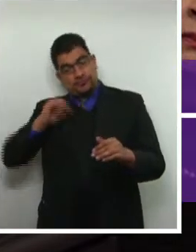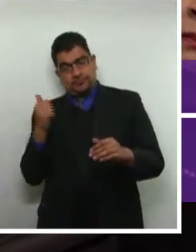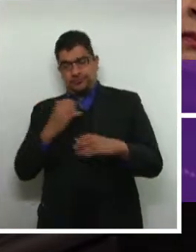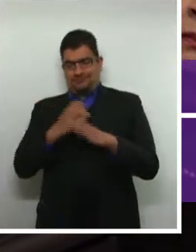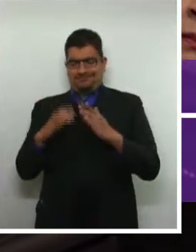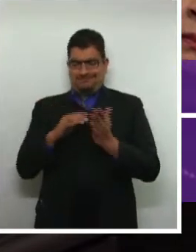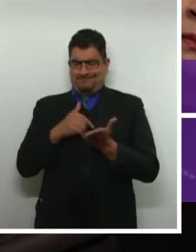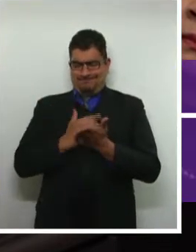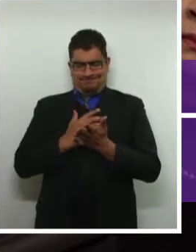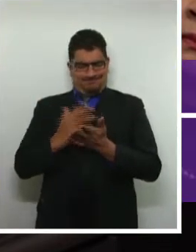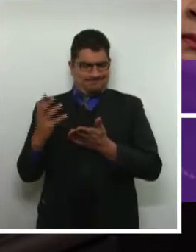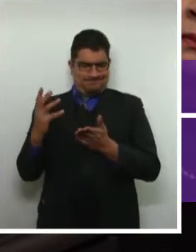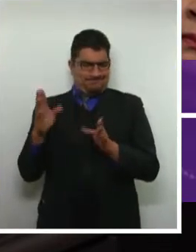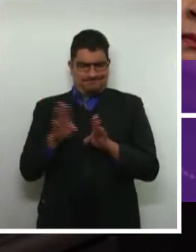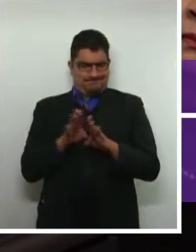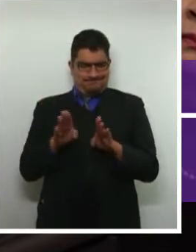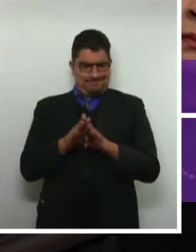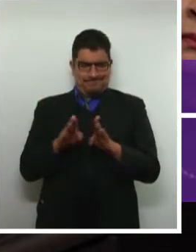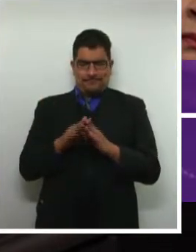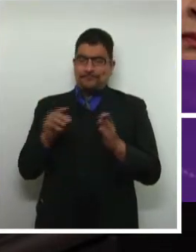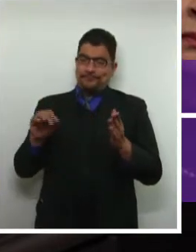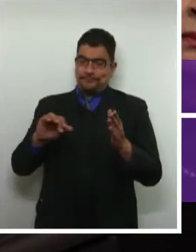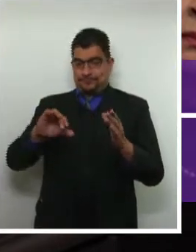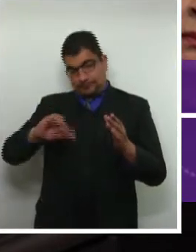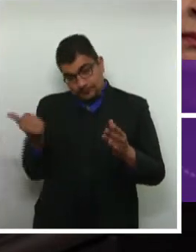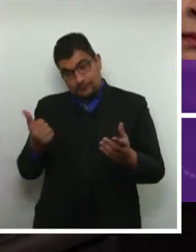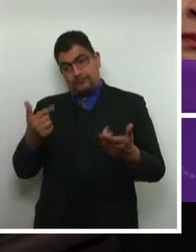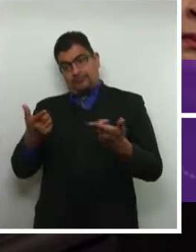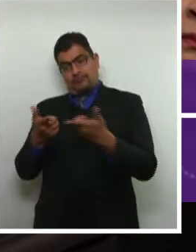excesivo es que se cree un otro órgano